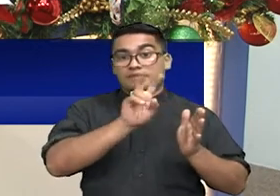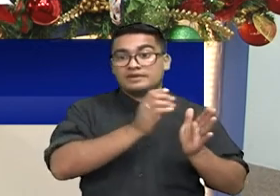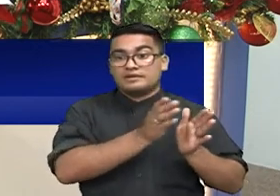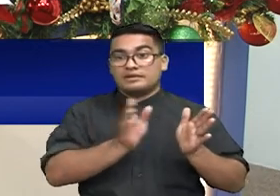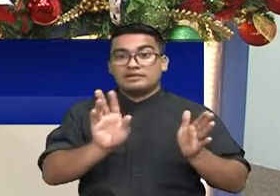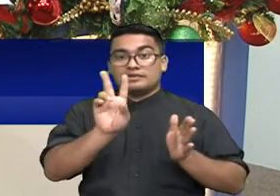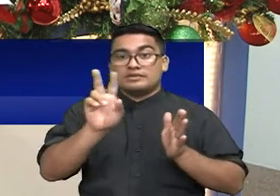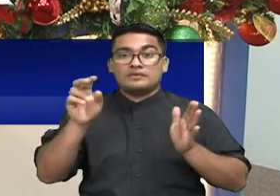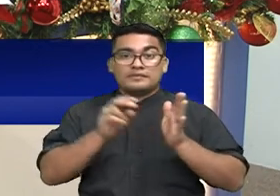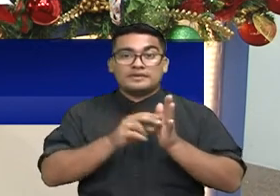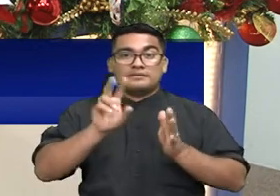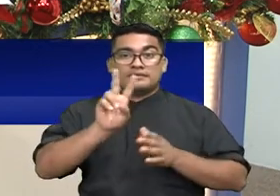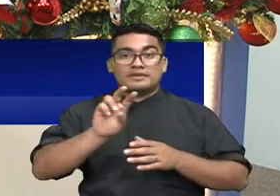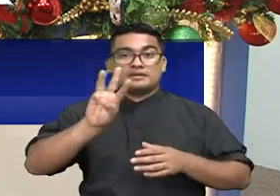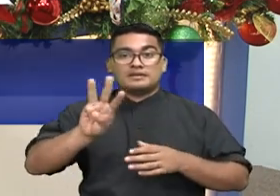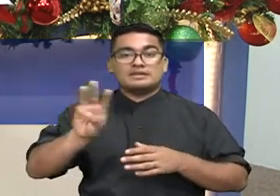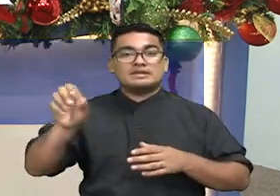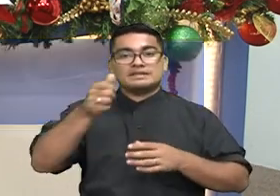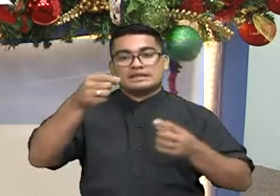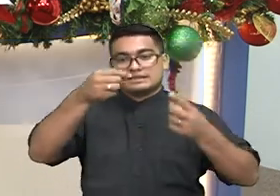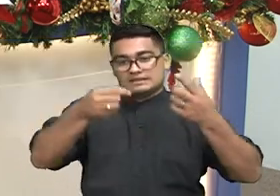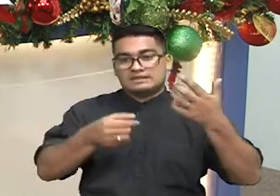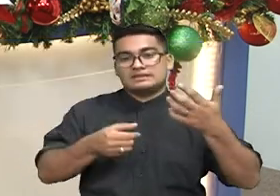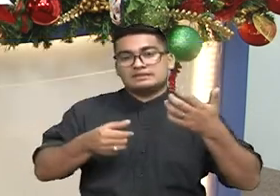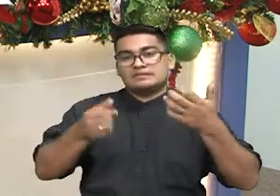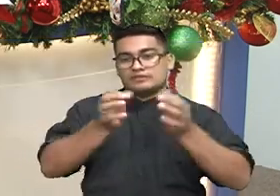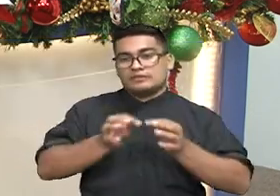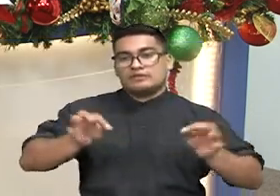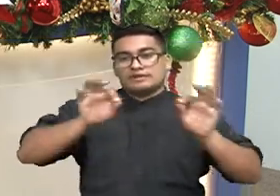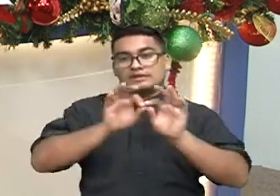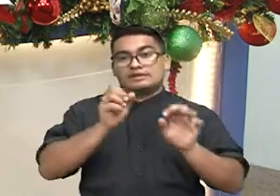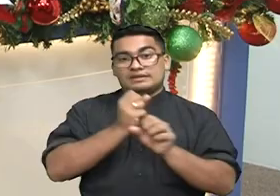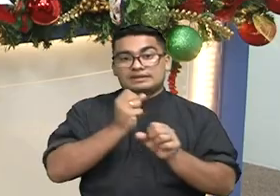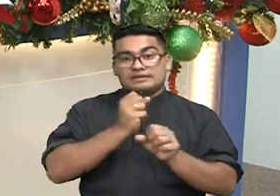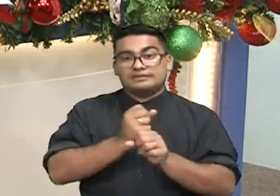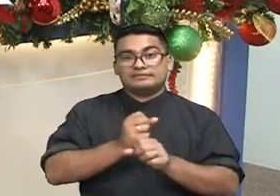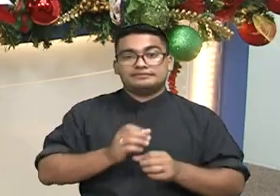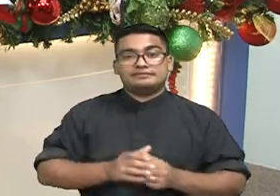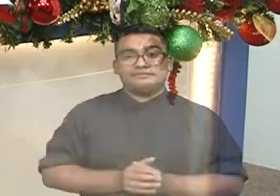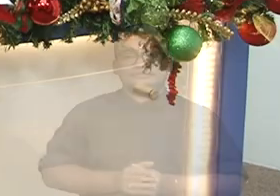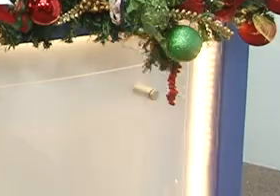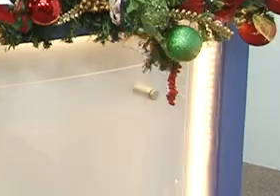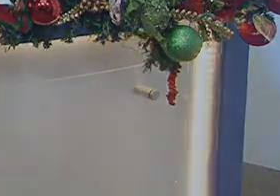2020-2023, que plantea 6 importantes líneas de trabajo para el crecimiento del sector.